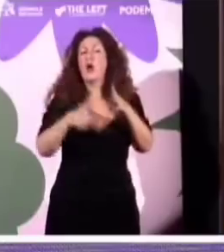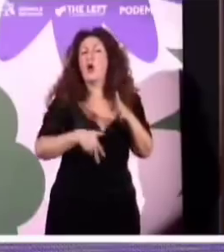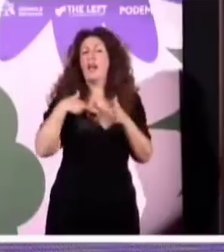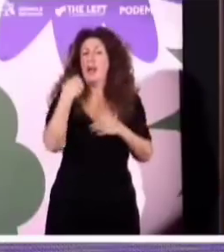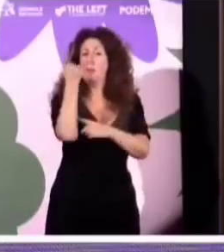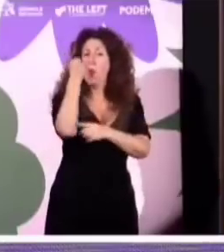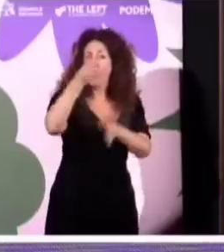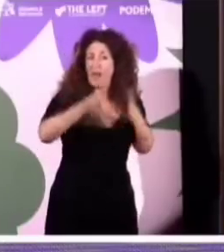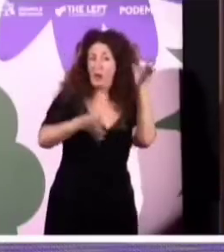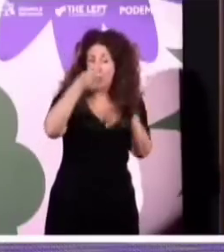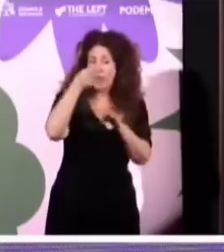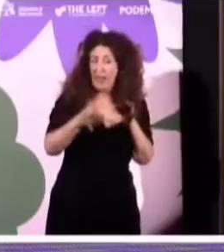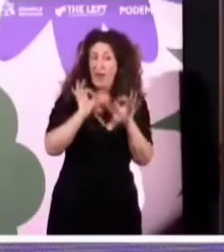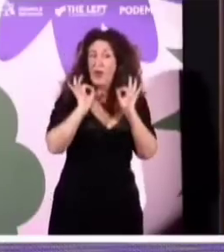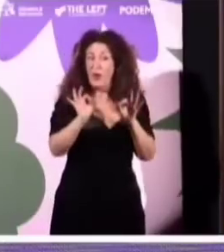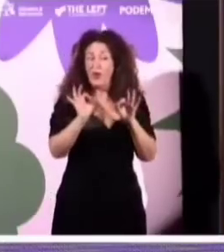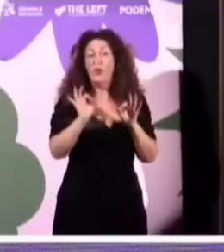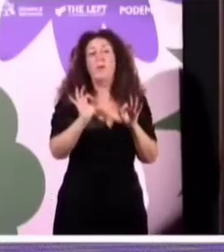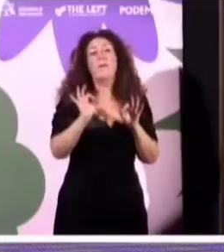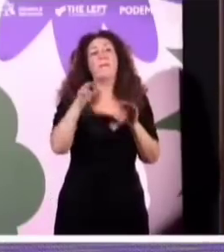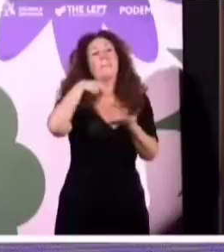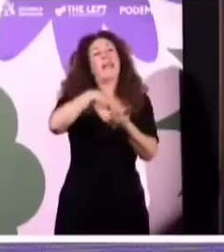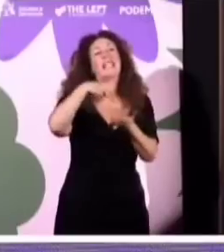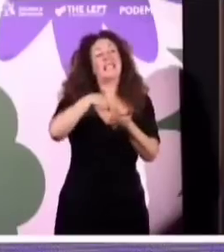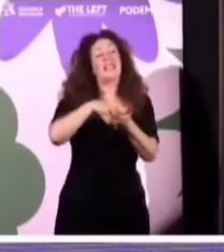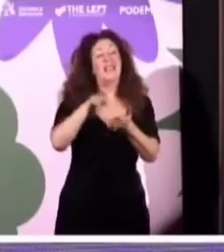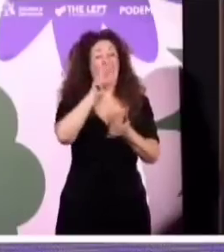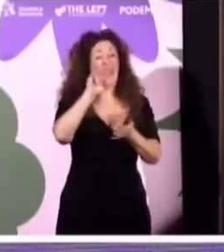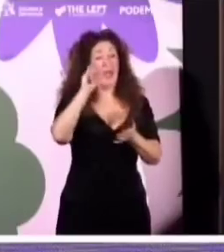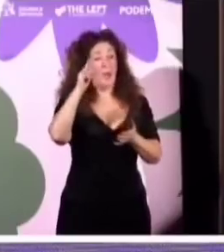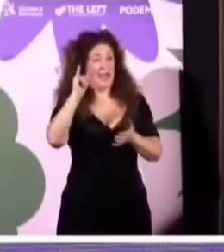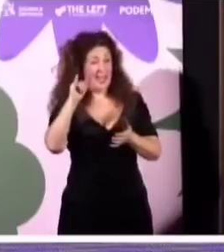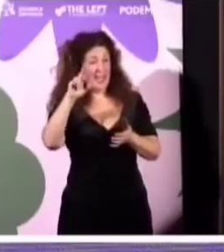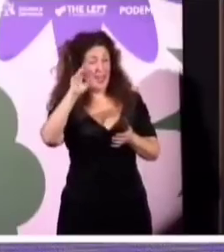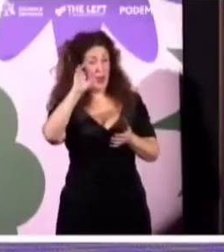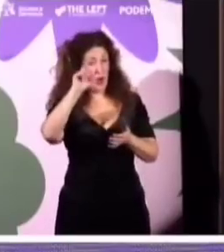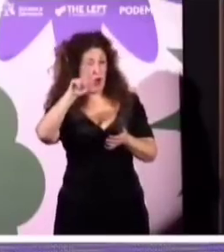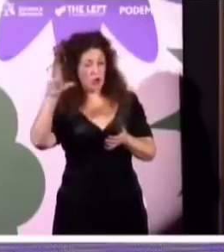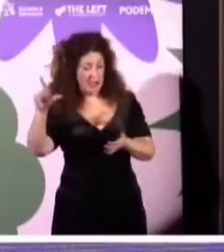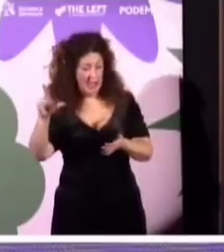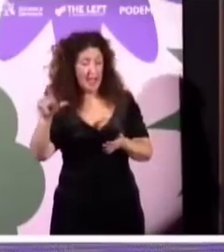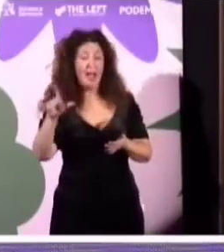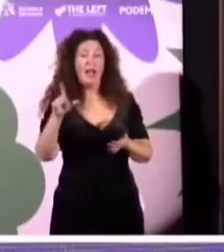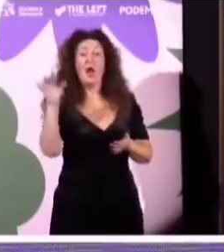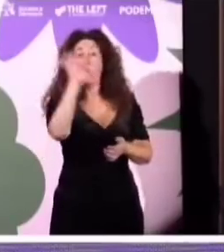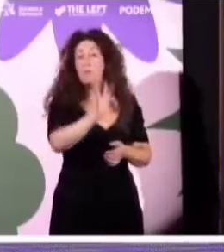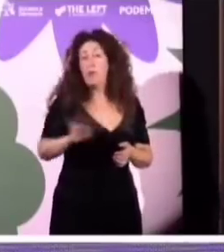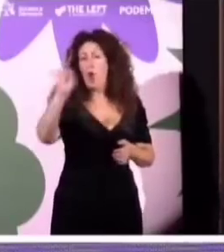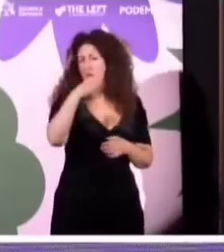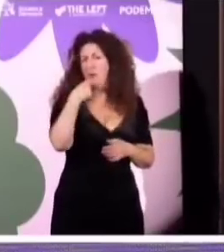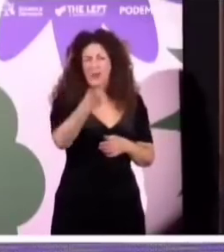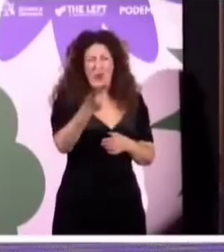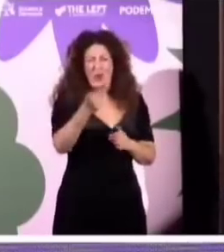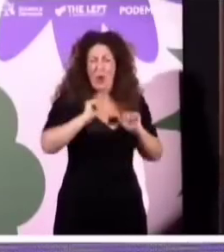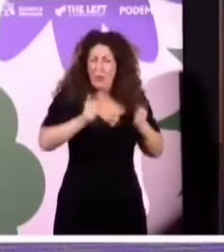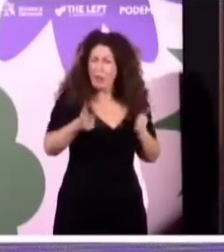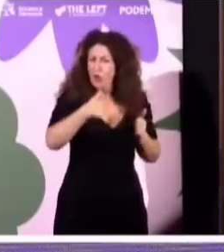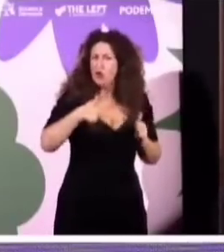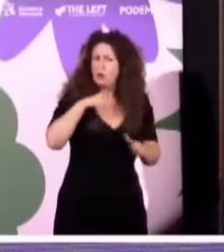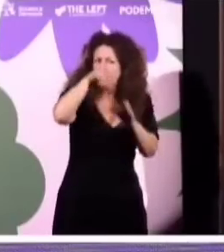Judicial a propósito de la presencia de Vicky Rosell. Podemos lo dijo desde el principio. Nosotros queremos estar en el